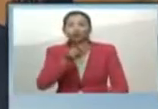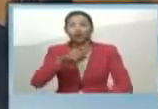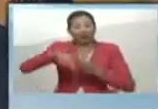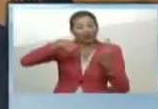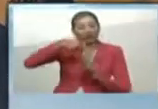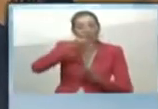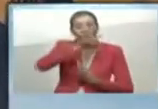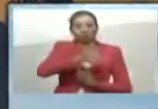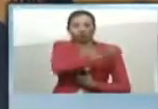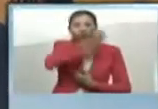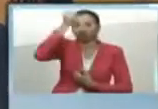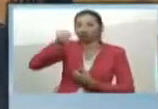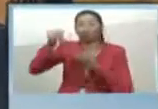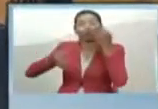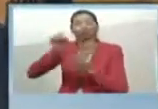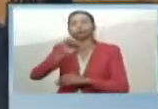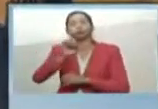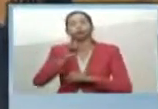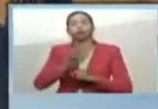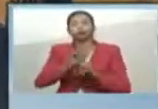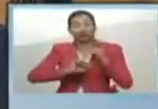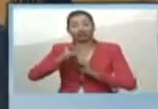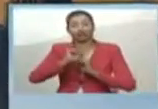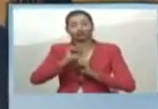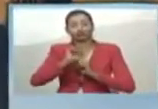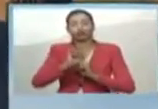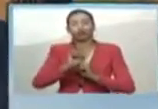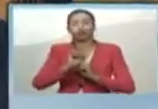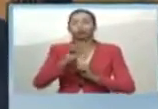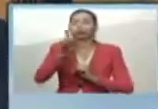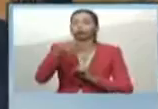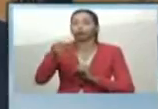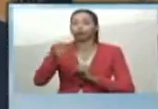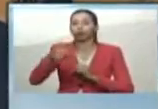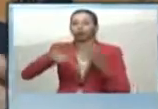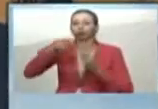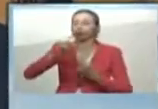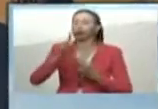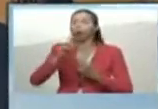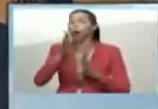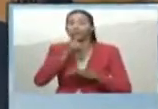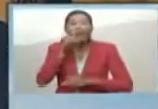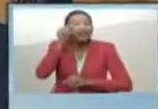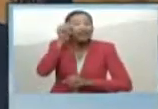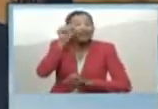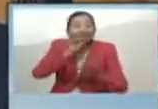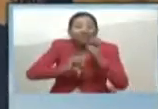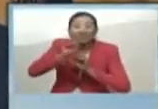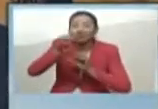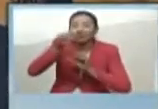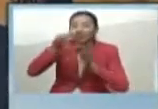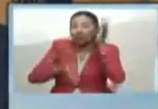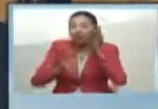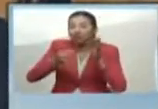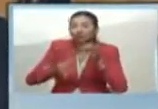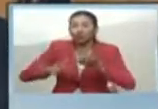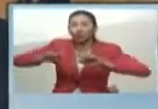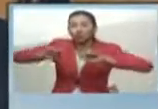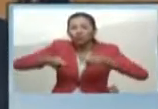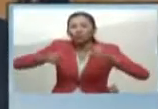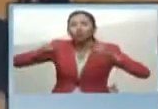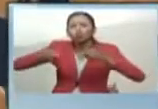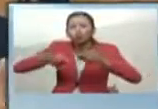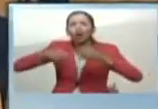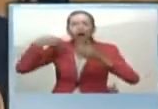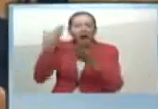de su derecho a la defensa, defenderse, si era insurgente o no. Era previamente torturado hasta la muerte, desaparecido.